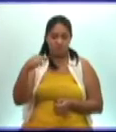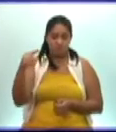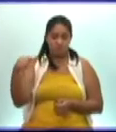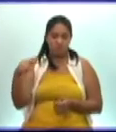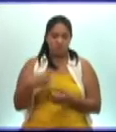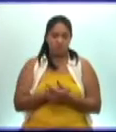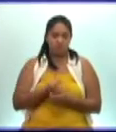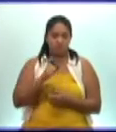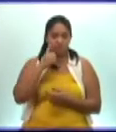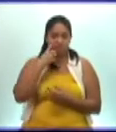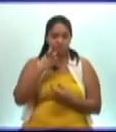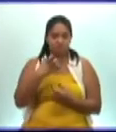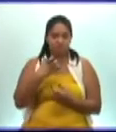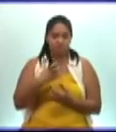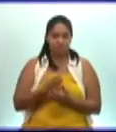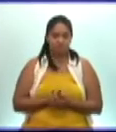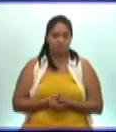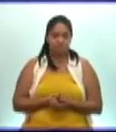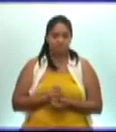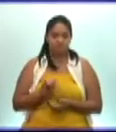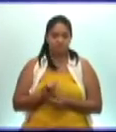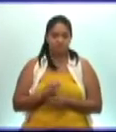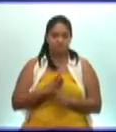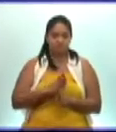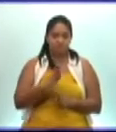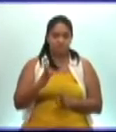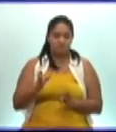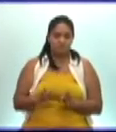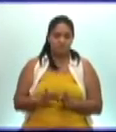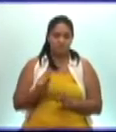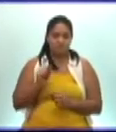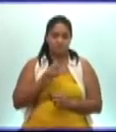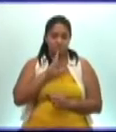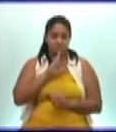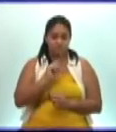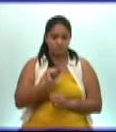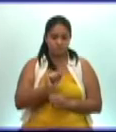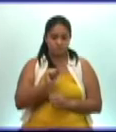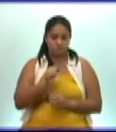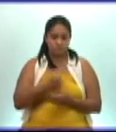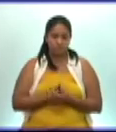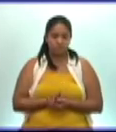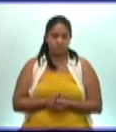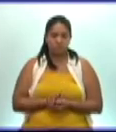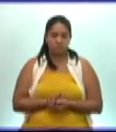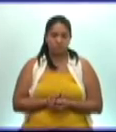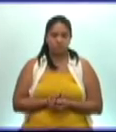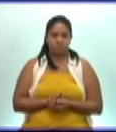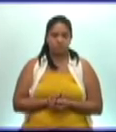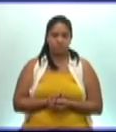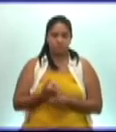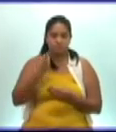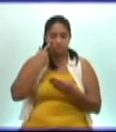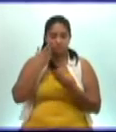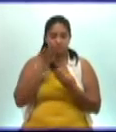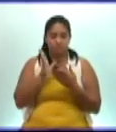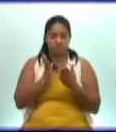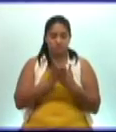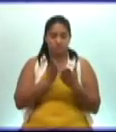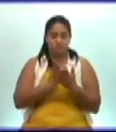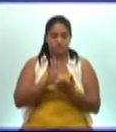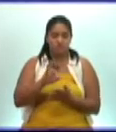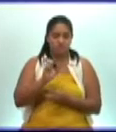bien importante, y a partir de estos criterios nosotros en clase